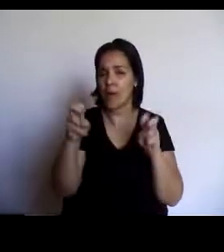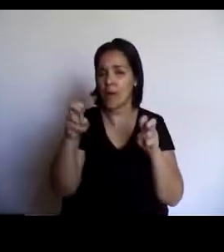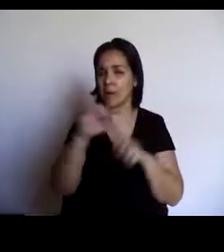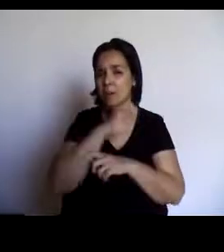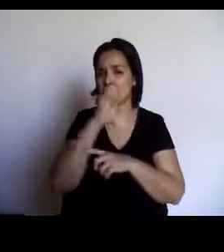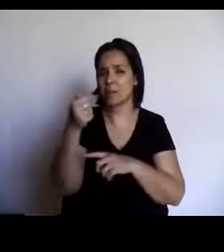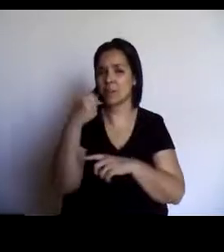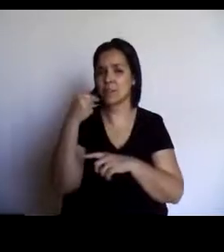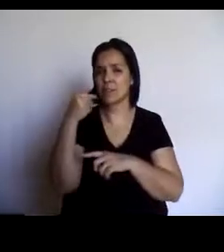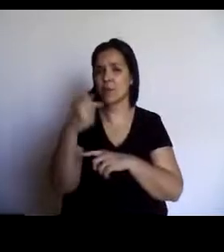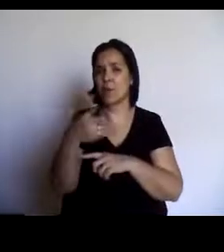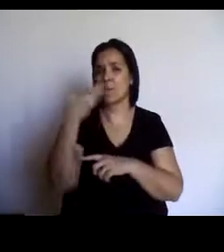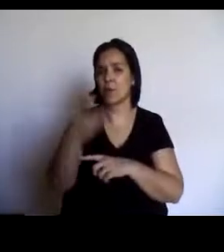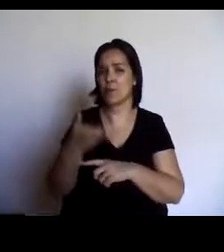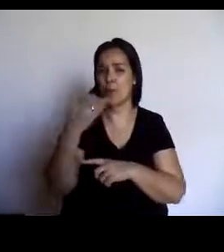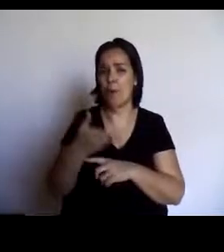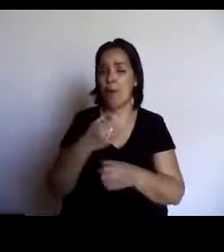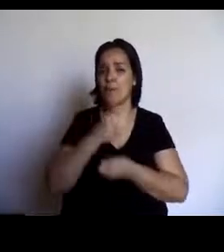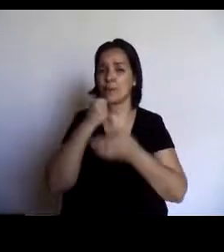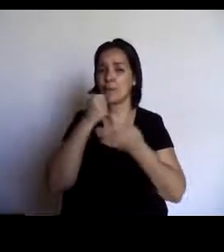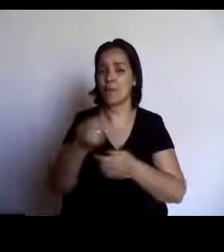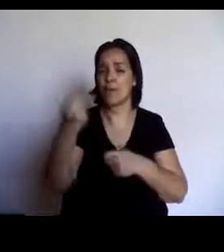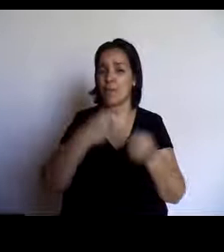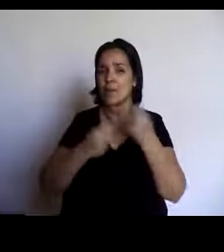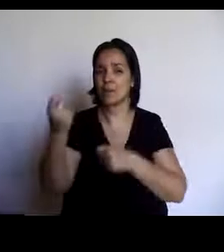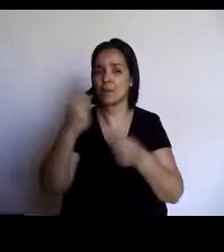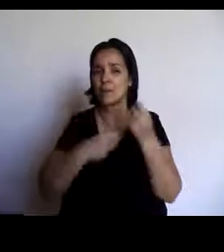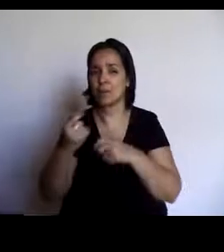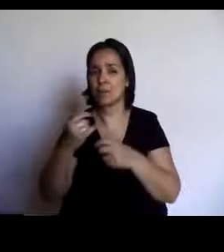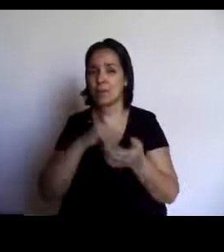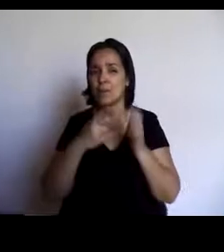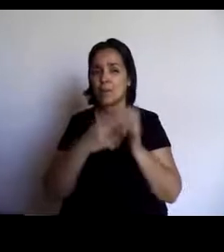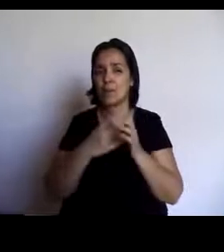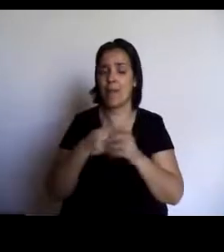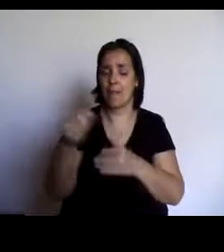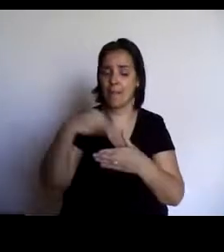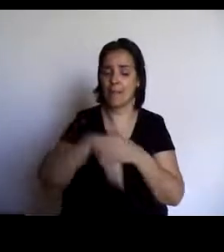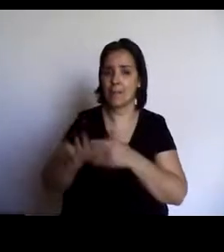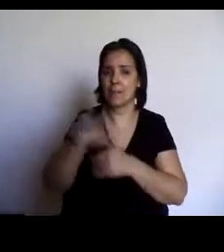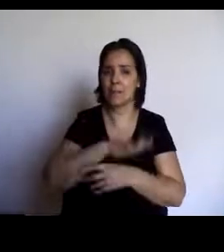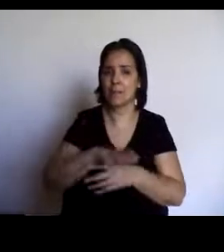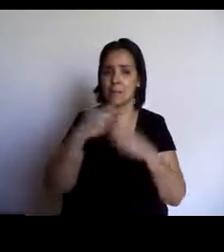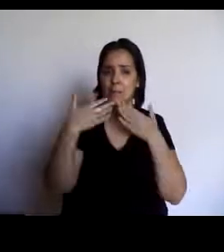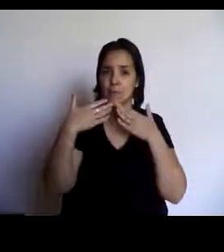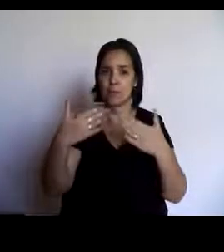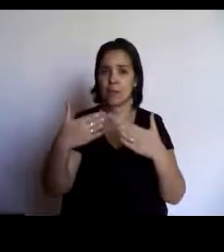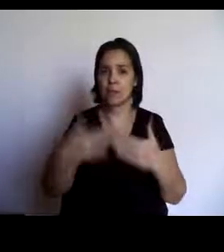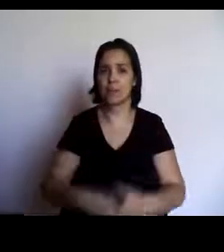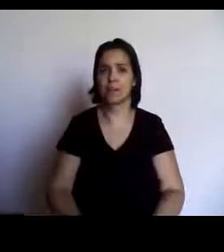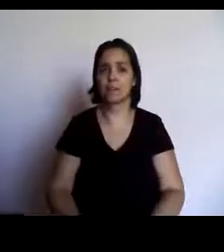conscientes de la importancia de los fondos europeos en la financiación de los proyectos en el ámbito local. Muchas gracias.